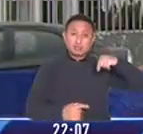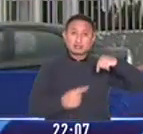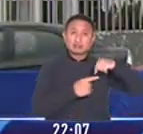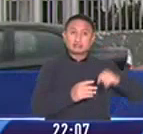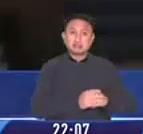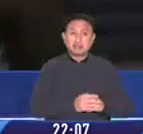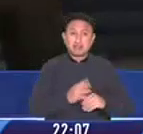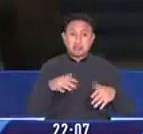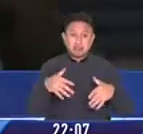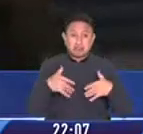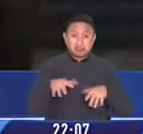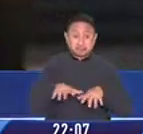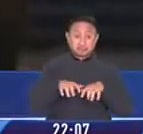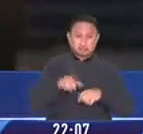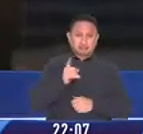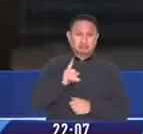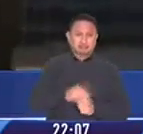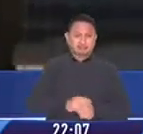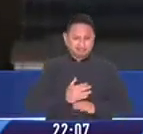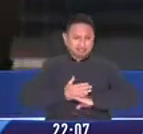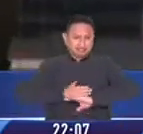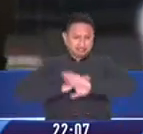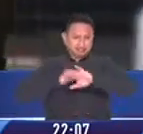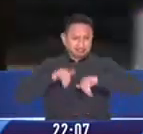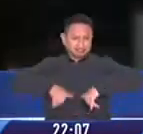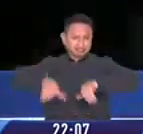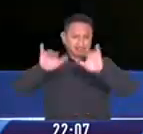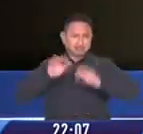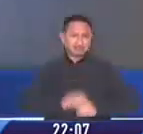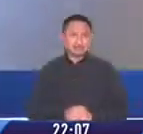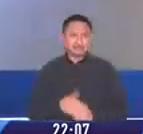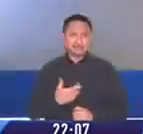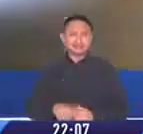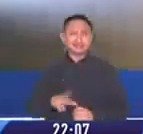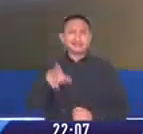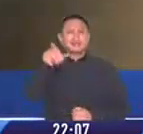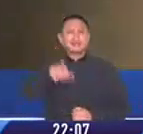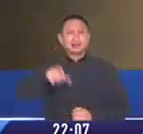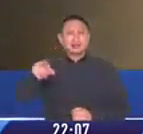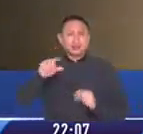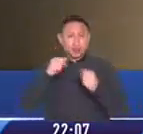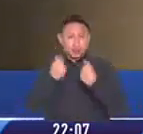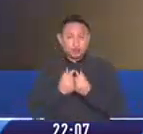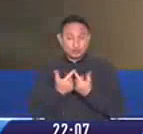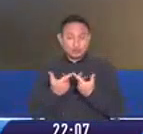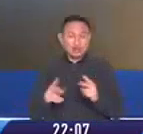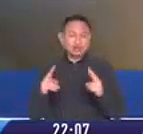los amedrentará y que continuarán con su trabajo, que ya tienen identificados a los integrantes de la